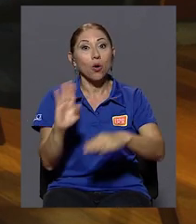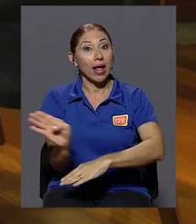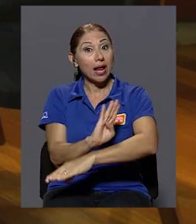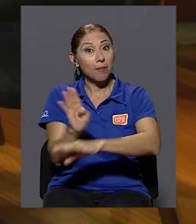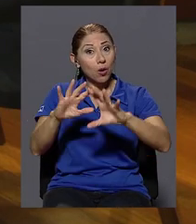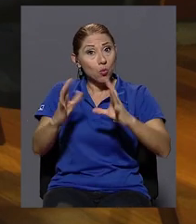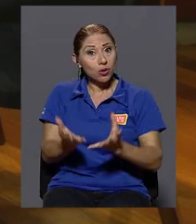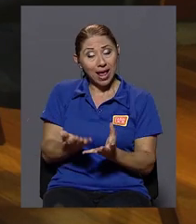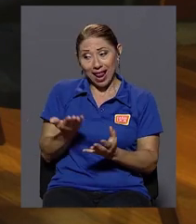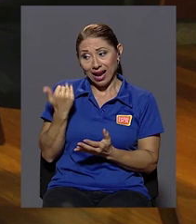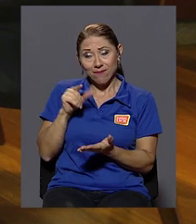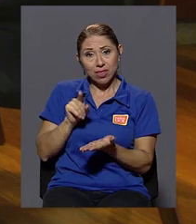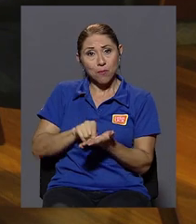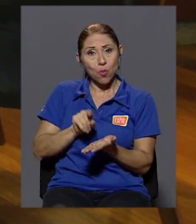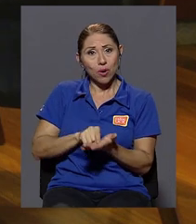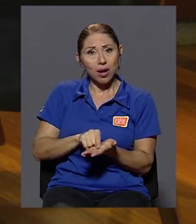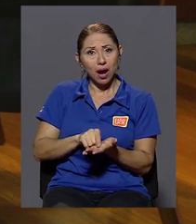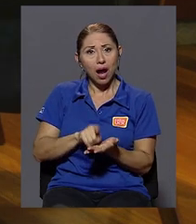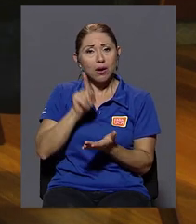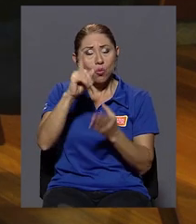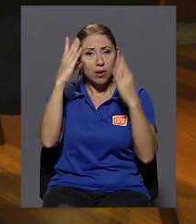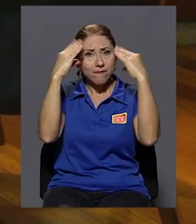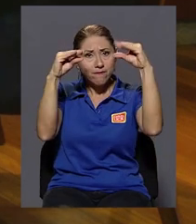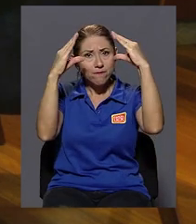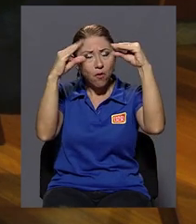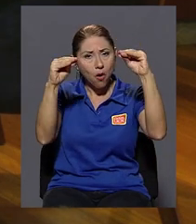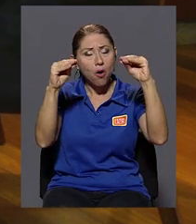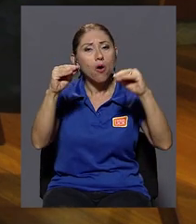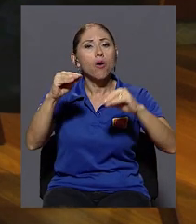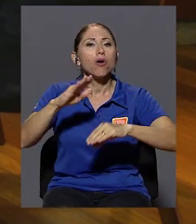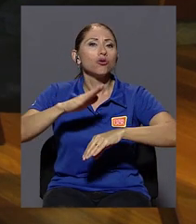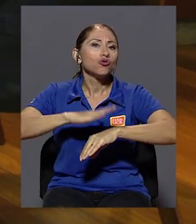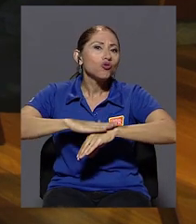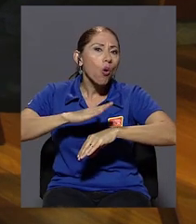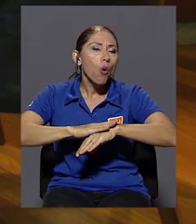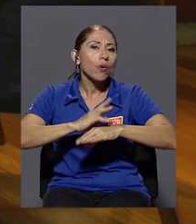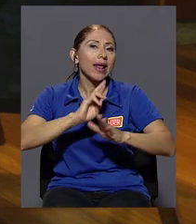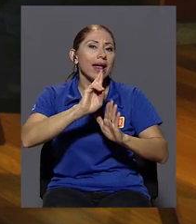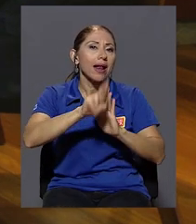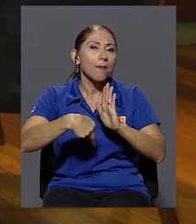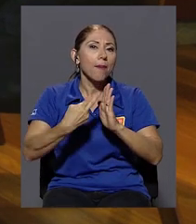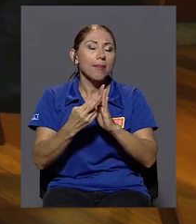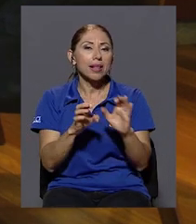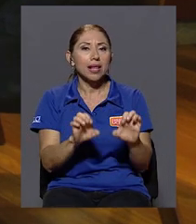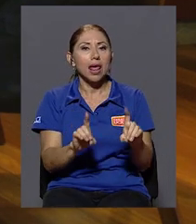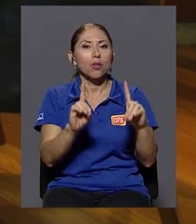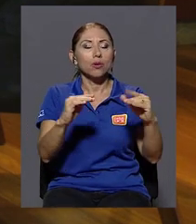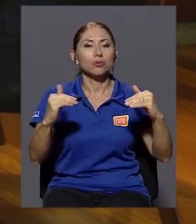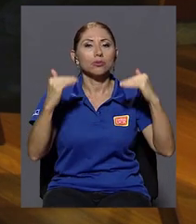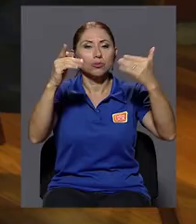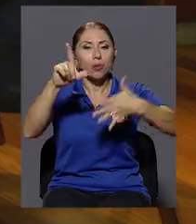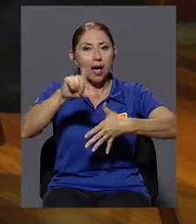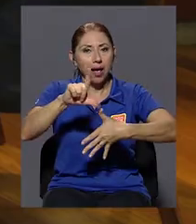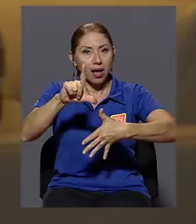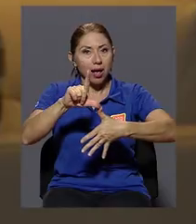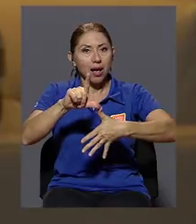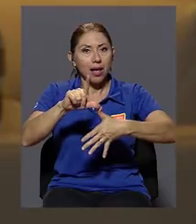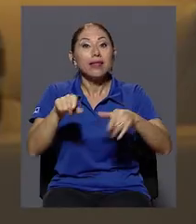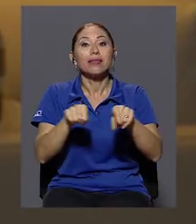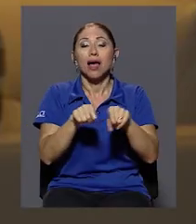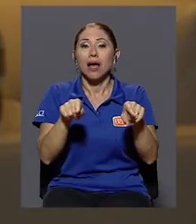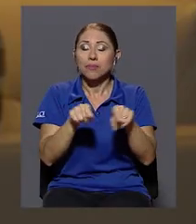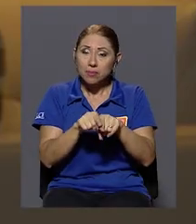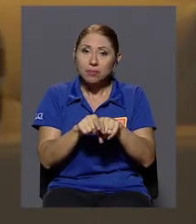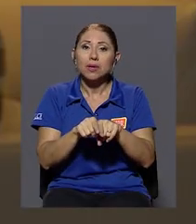El Banco Mundial acaba de publicar un informe sobre el papel de la educación superior en América Latina,